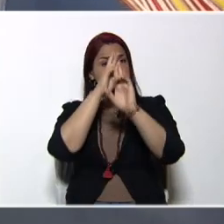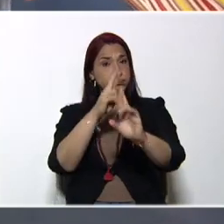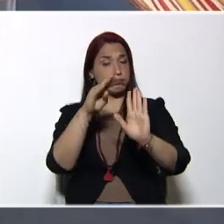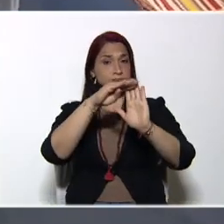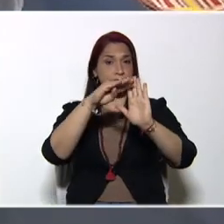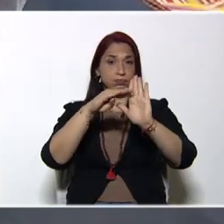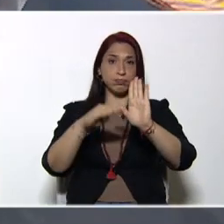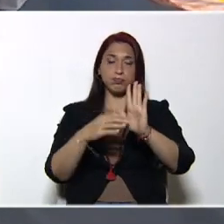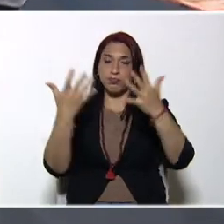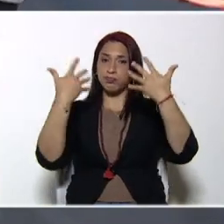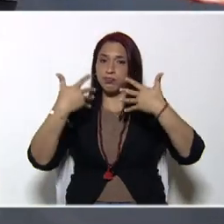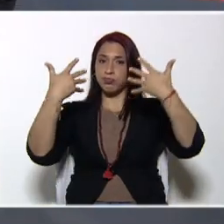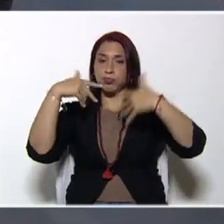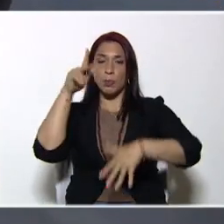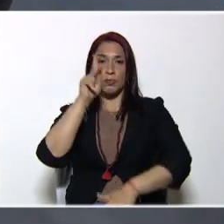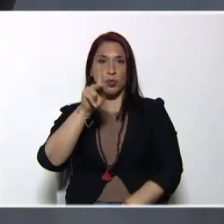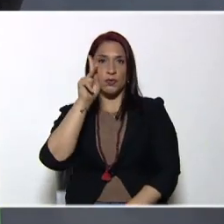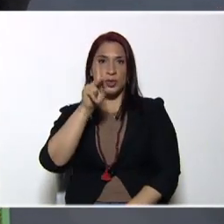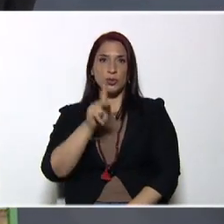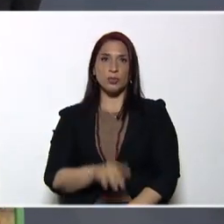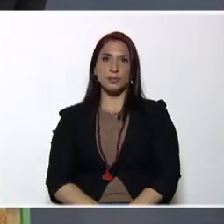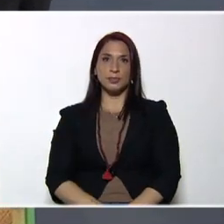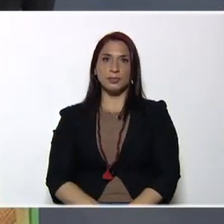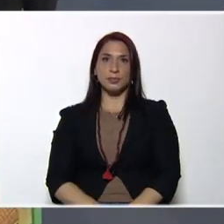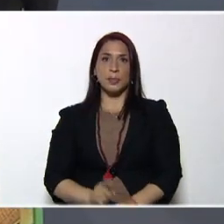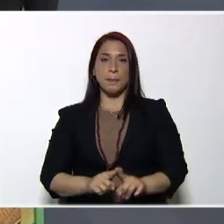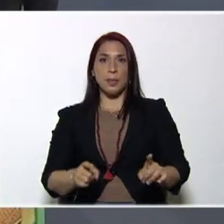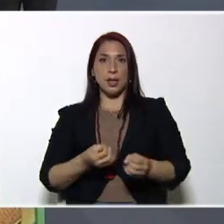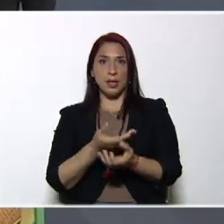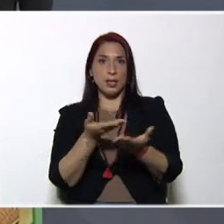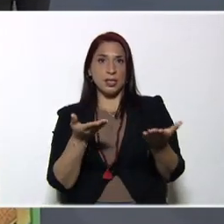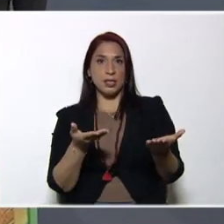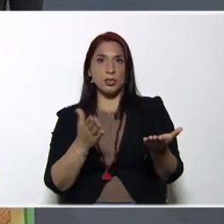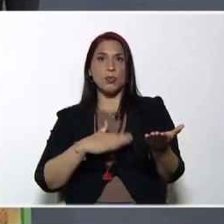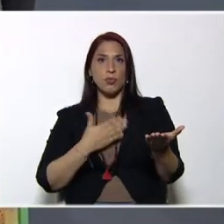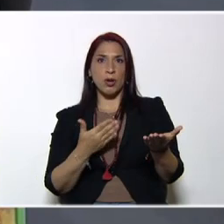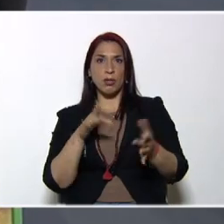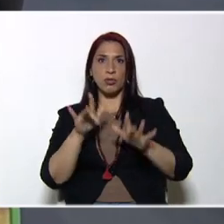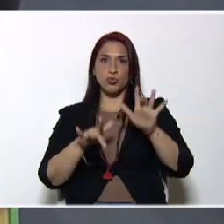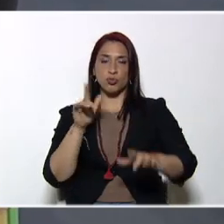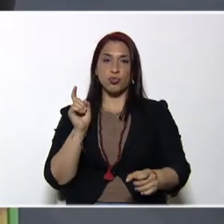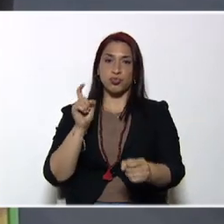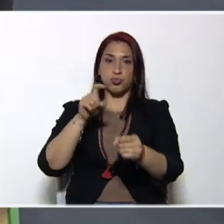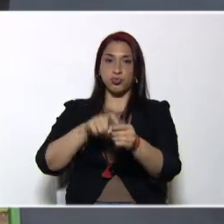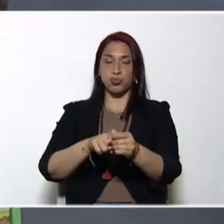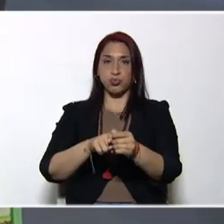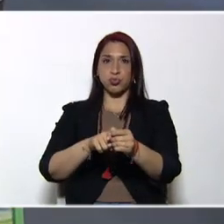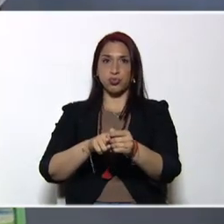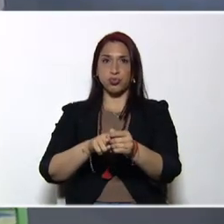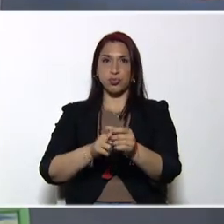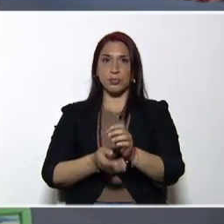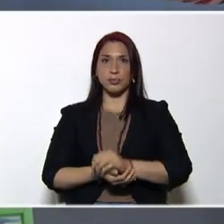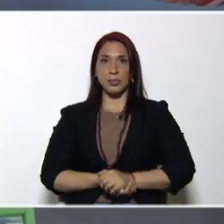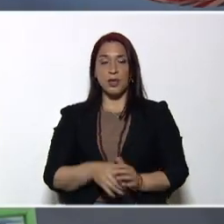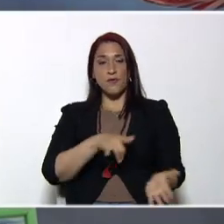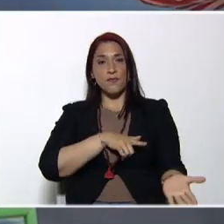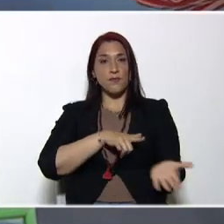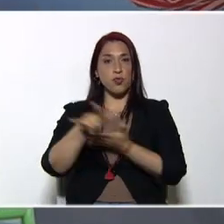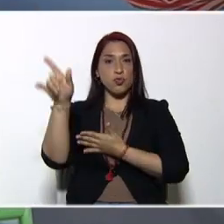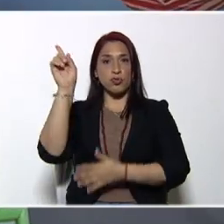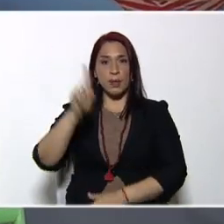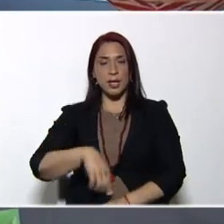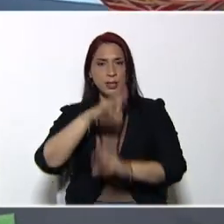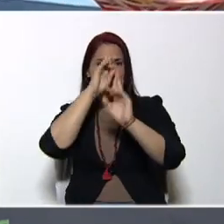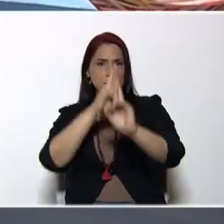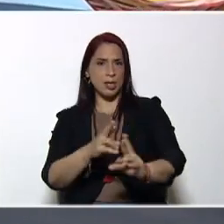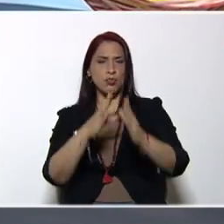que nos dio el profesor Reinaldo Rodríguez y para eso puedes suscribirte en nuestro canal de Telegram y así cumplir